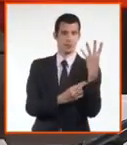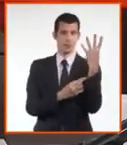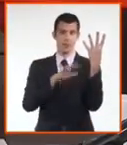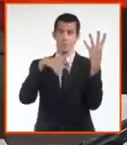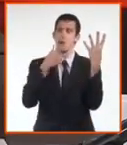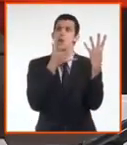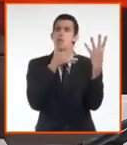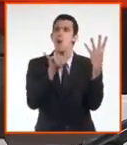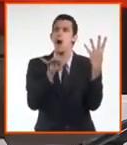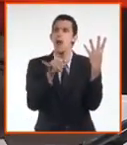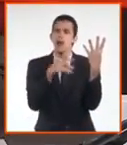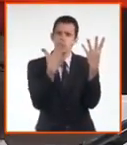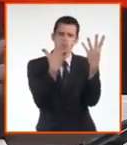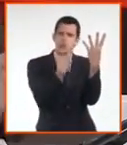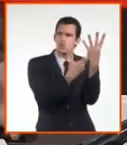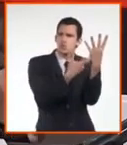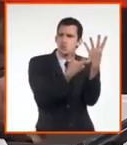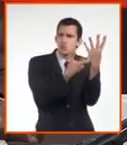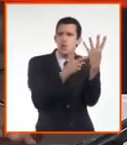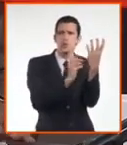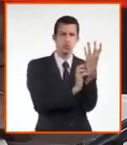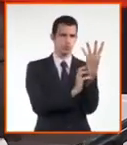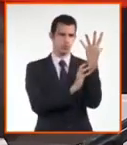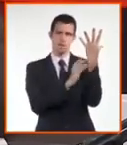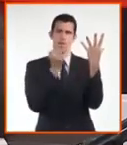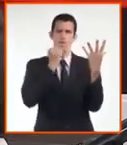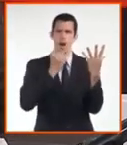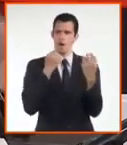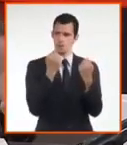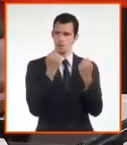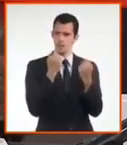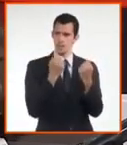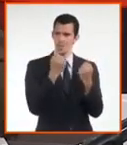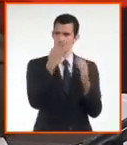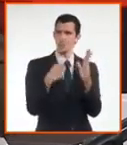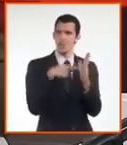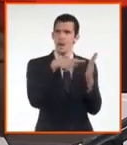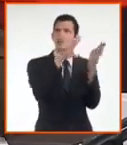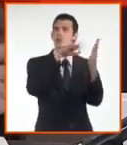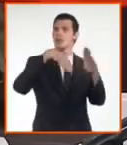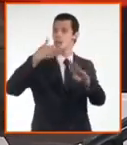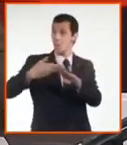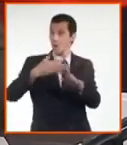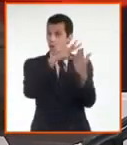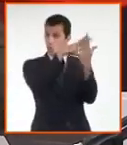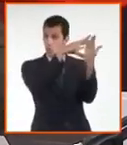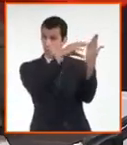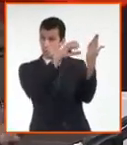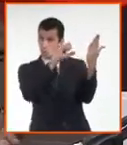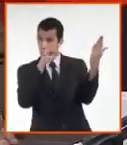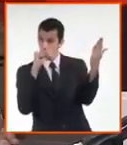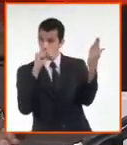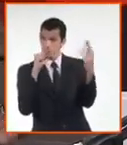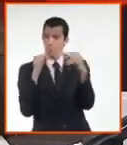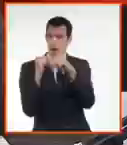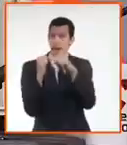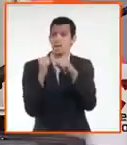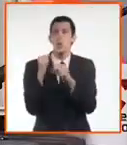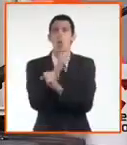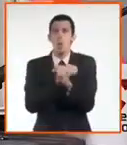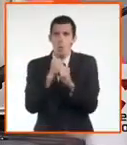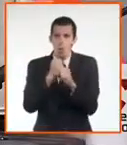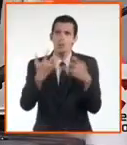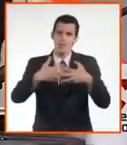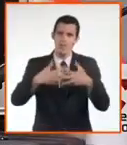de maíz y entonces ya sería una sustitución de importación completa no oigo parcial va de cerca pero bueno las